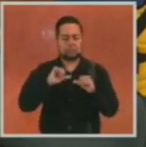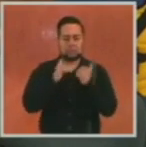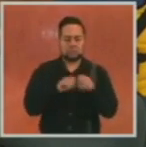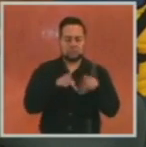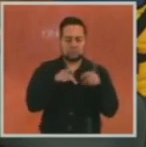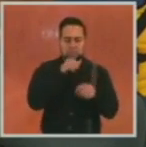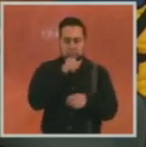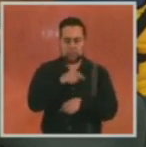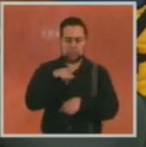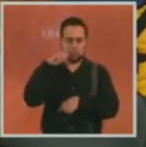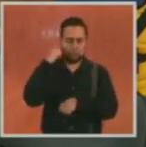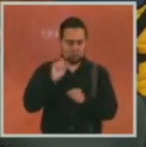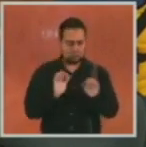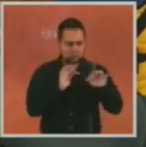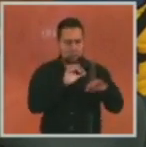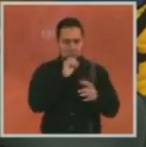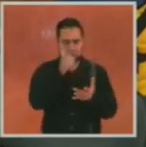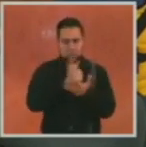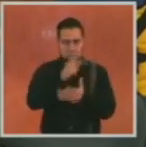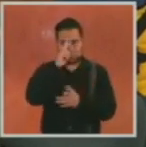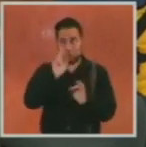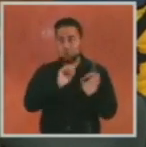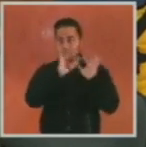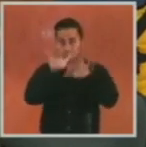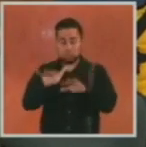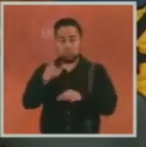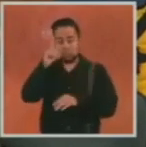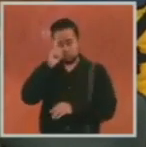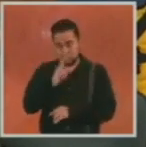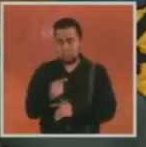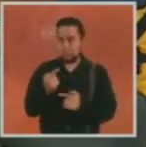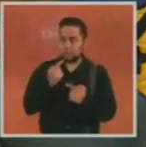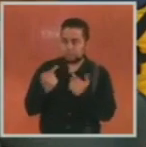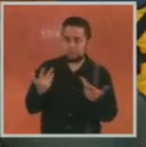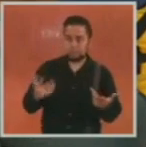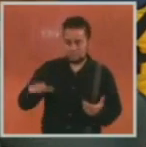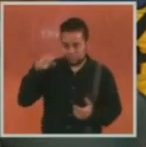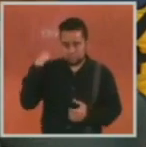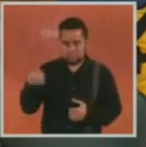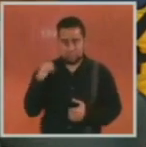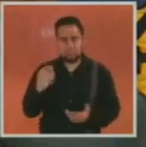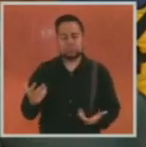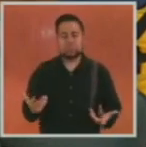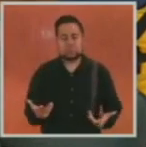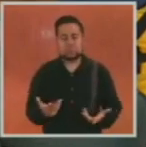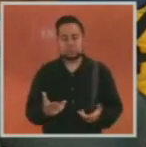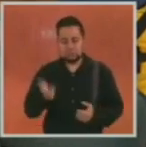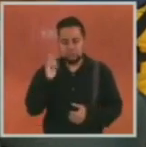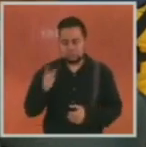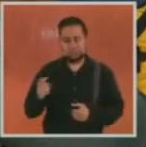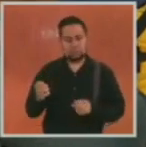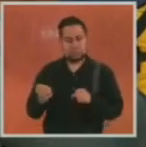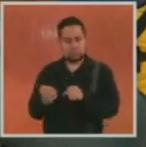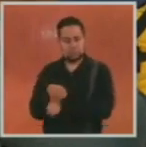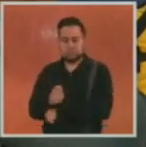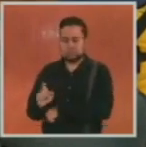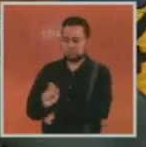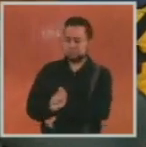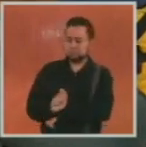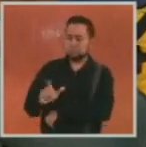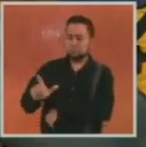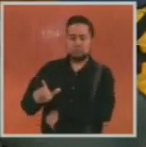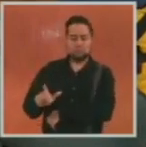periodistas de Oaxaca acudir sino en la Ciudad de México de pregonar de que Oaxaca sería el estado Plus